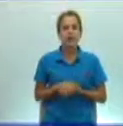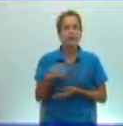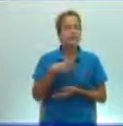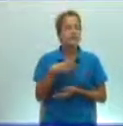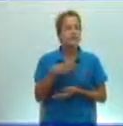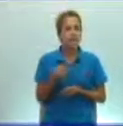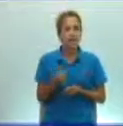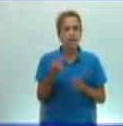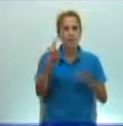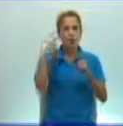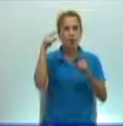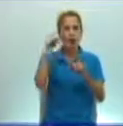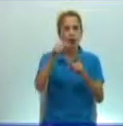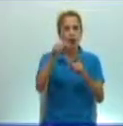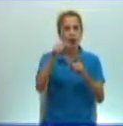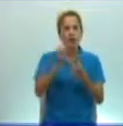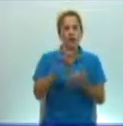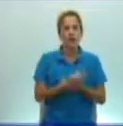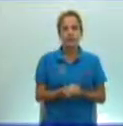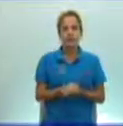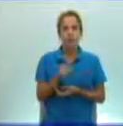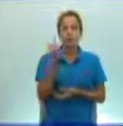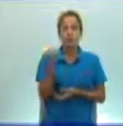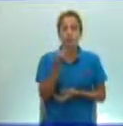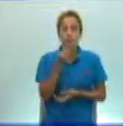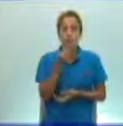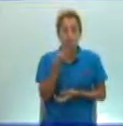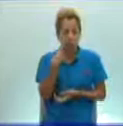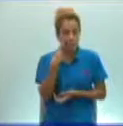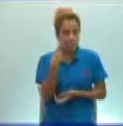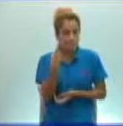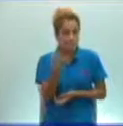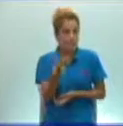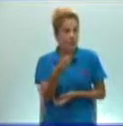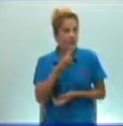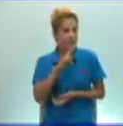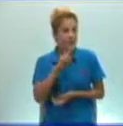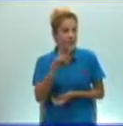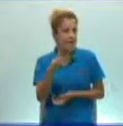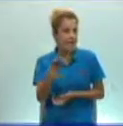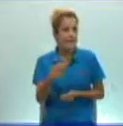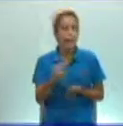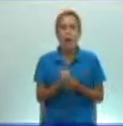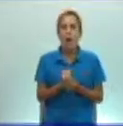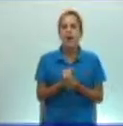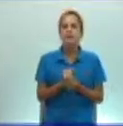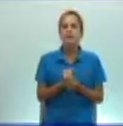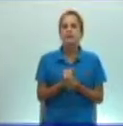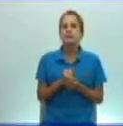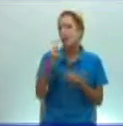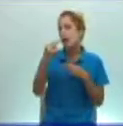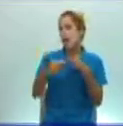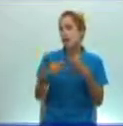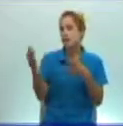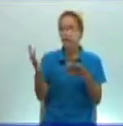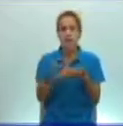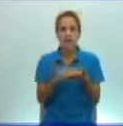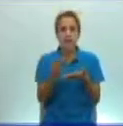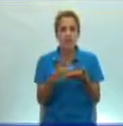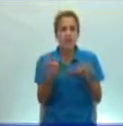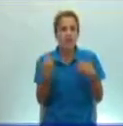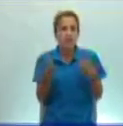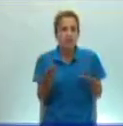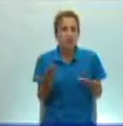como objetivo que ustedes puedan comprobar las respuestas que dieron en sus libretas y de